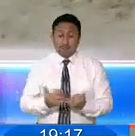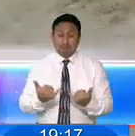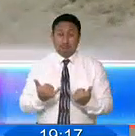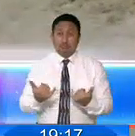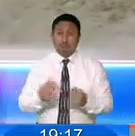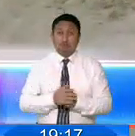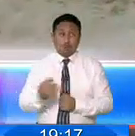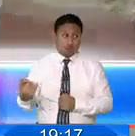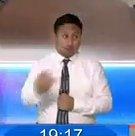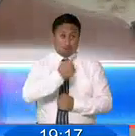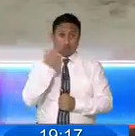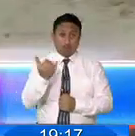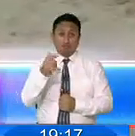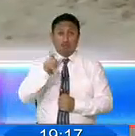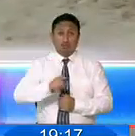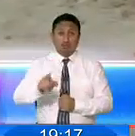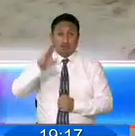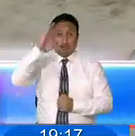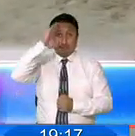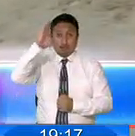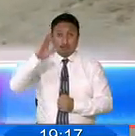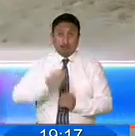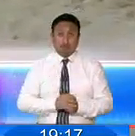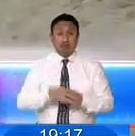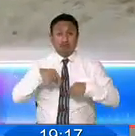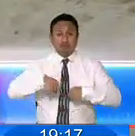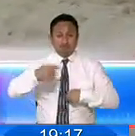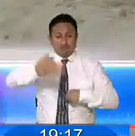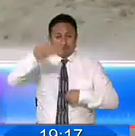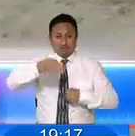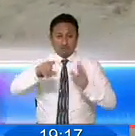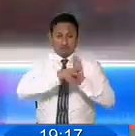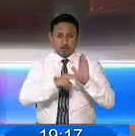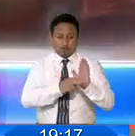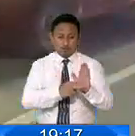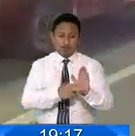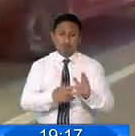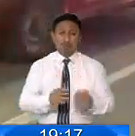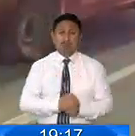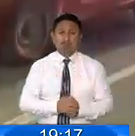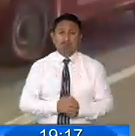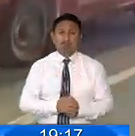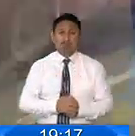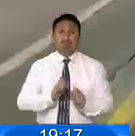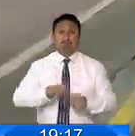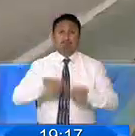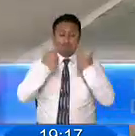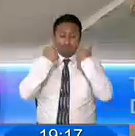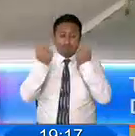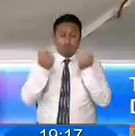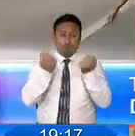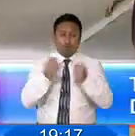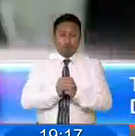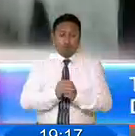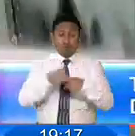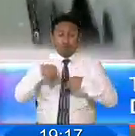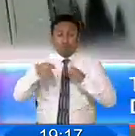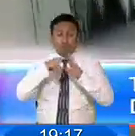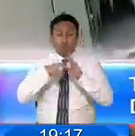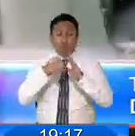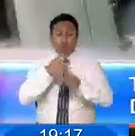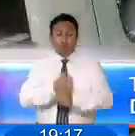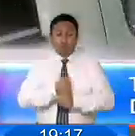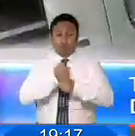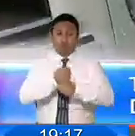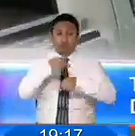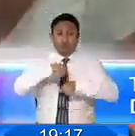con el personal de la policía haciendo cumplir esas disposiciones. A pesar de los controles, el llamado a mantener las medidas de seguridad y la